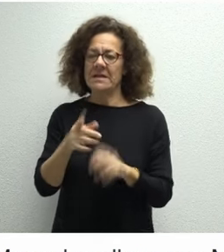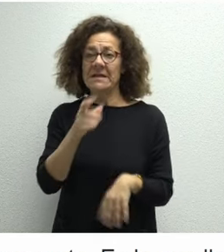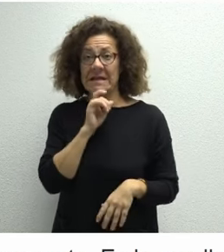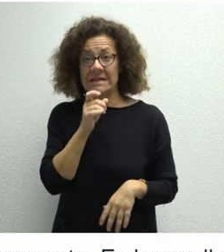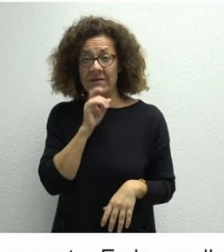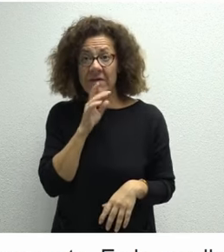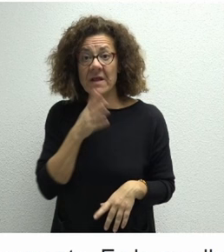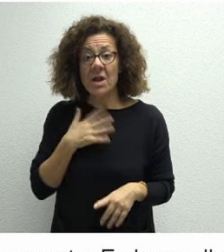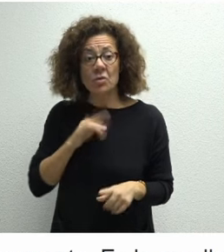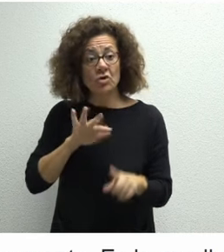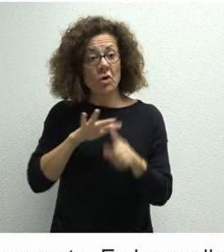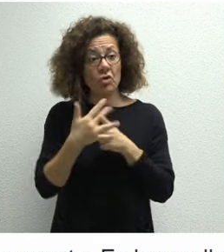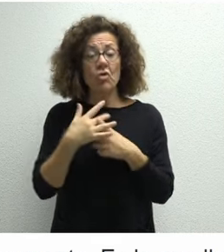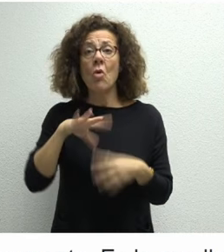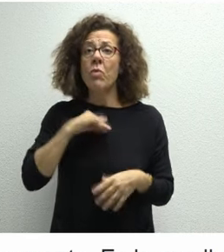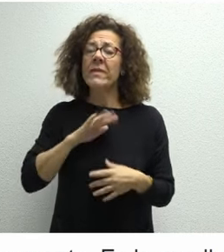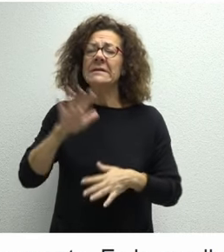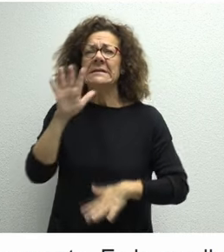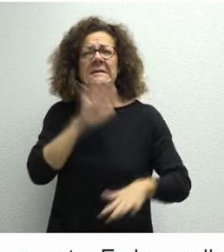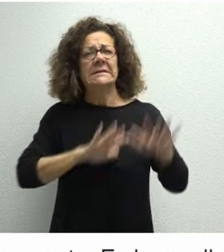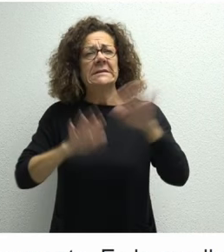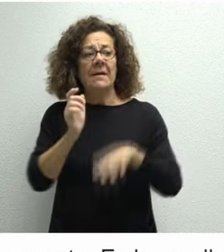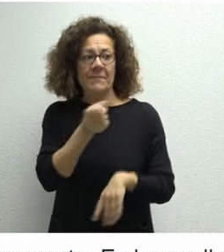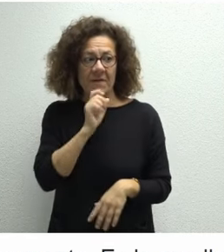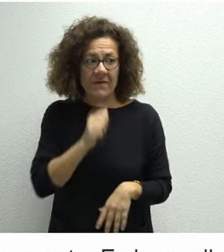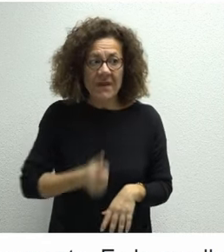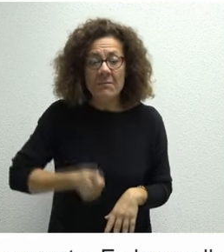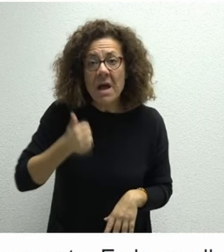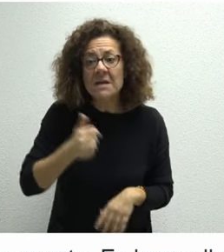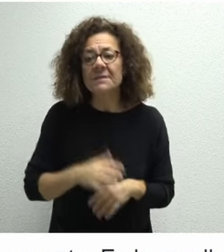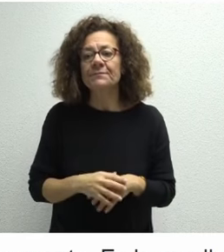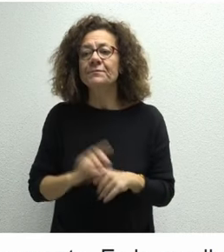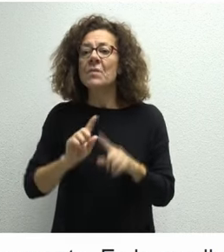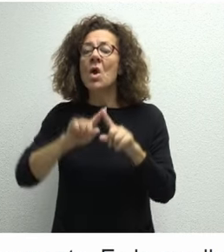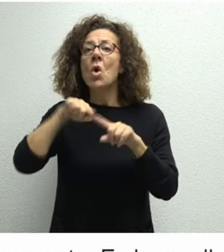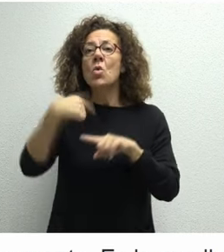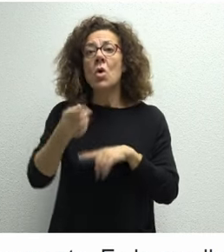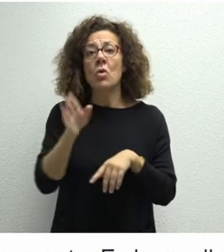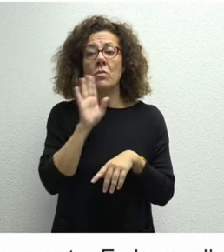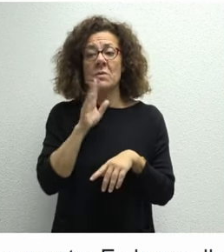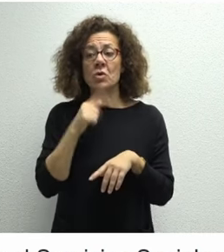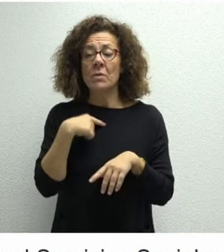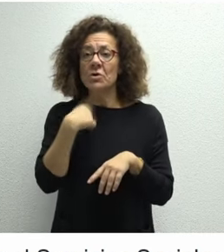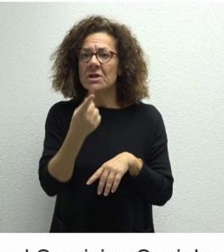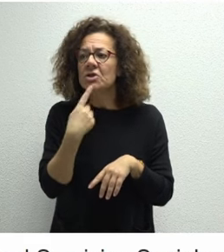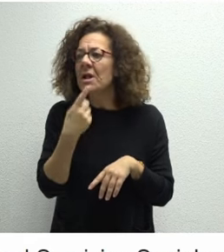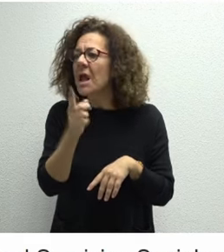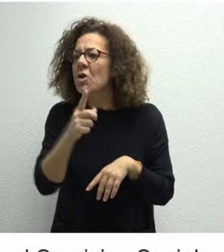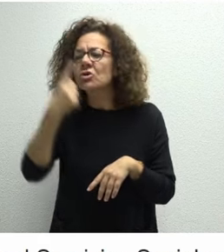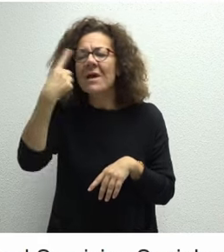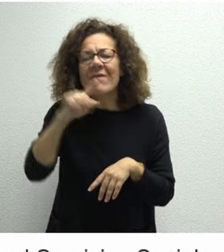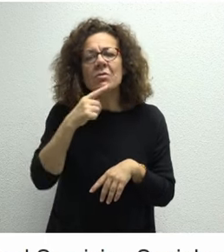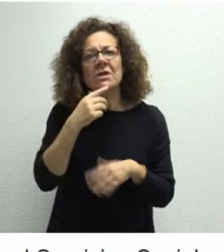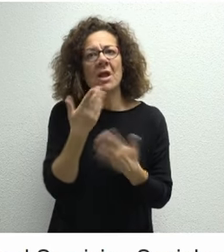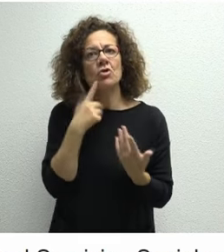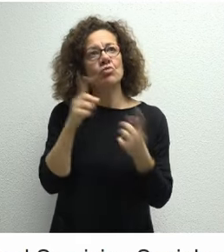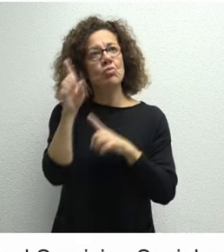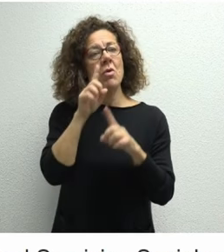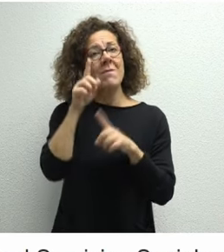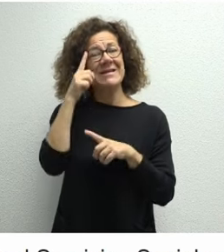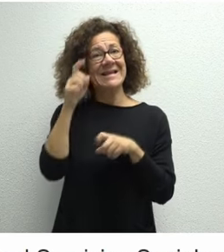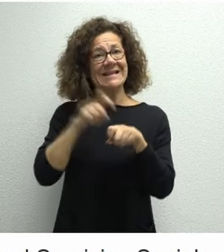y nuestro entorno puede volverse un poco más complicado eh luego está lo que comentamos el desconocimiento de infravaloración de los problemas